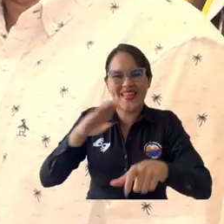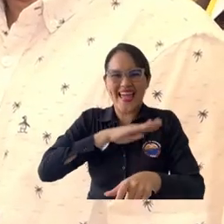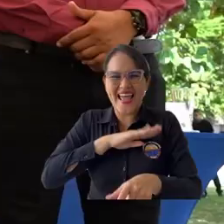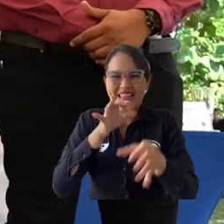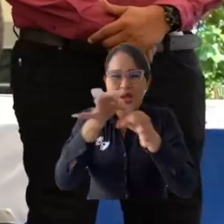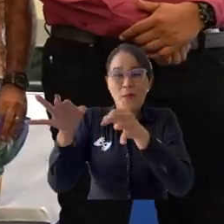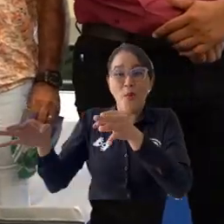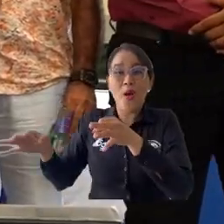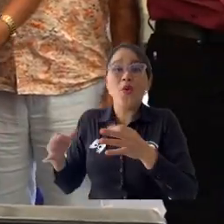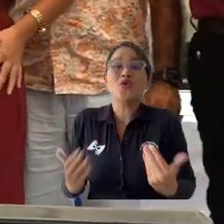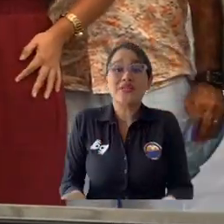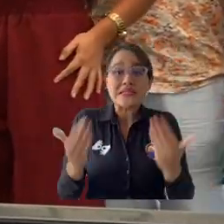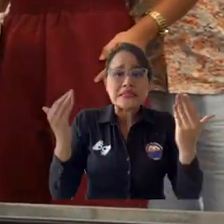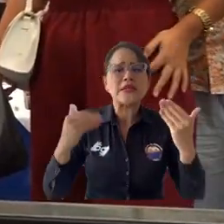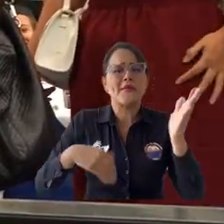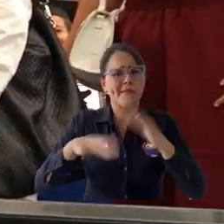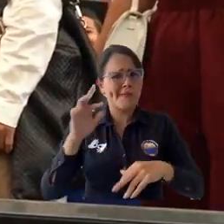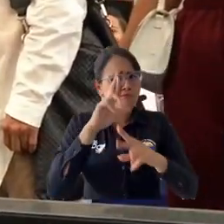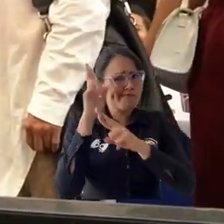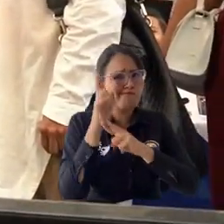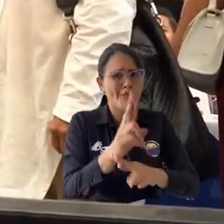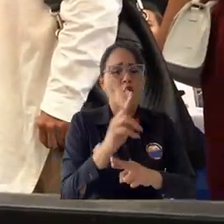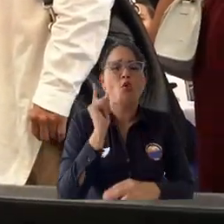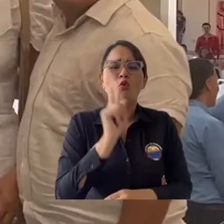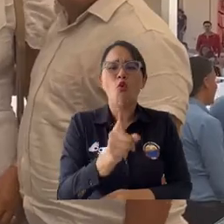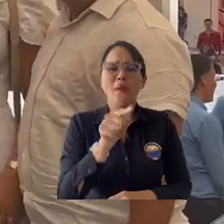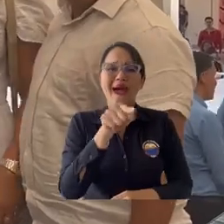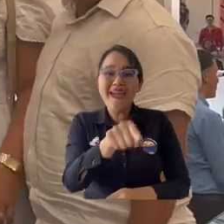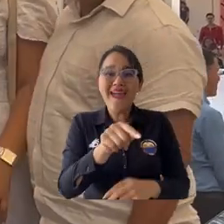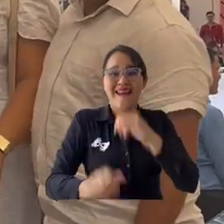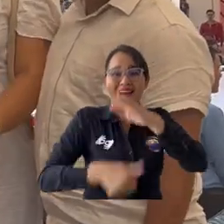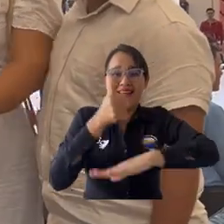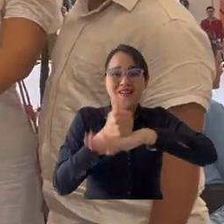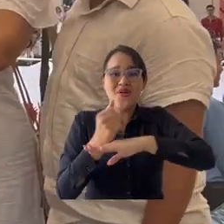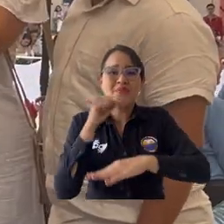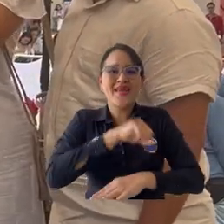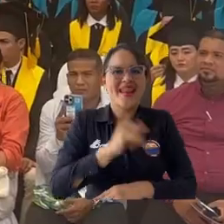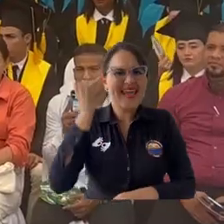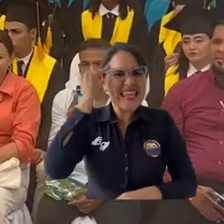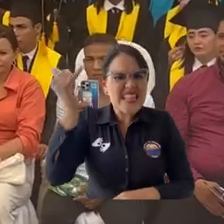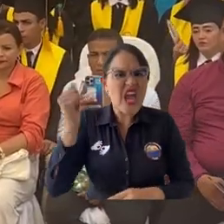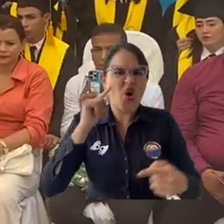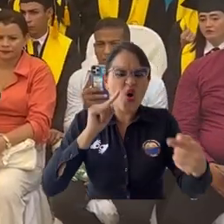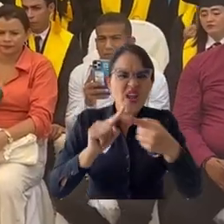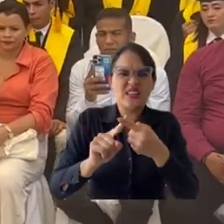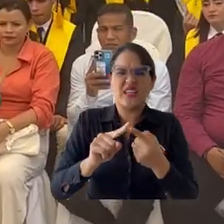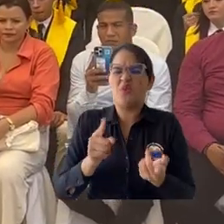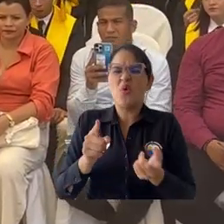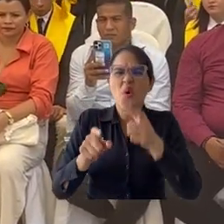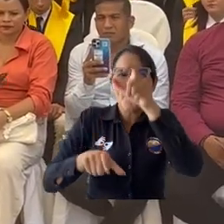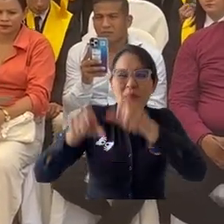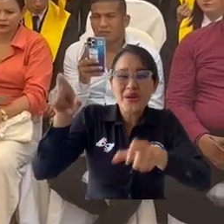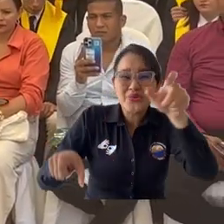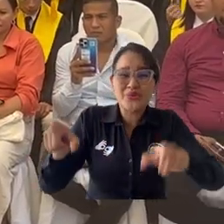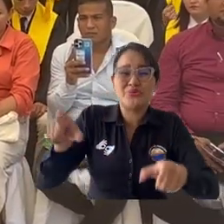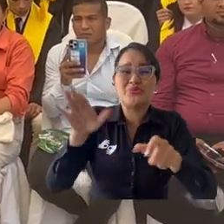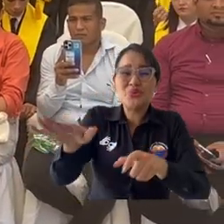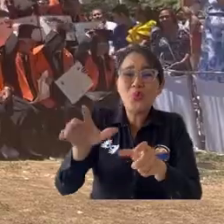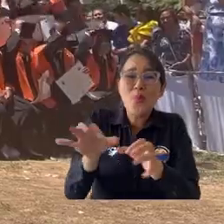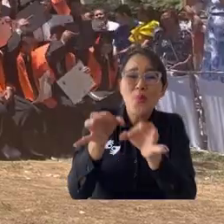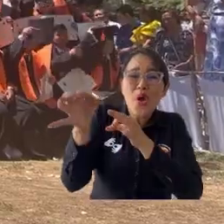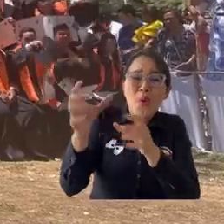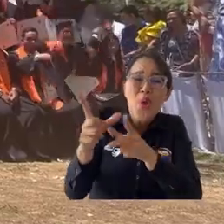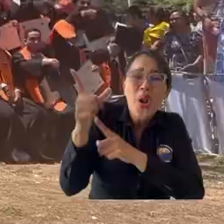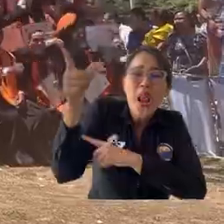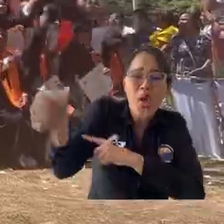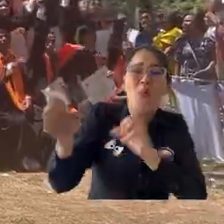camino que inició el rector y que rompió los paradigmas de la educación superior, brindándoles la oportunidad a bachilleres de bajos recursos trasegar por